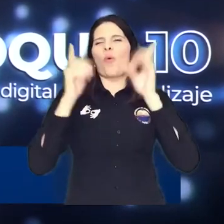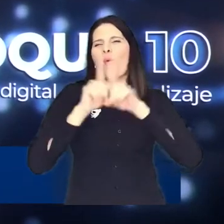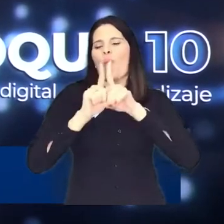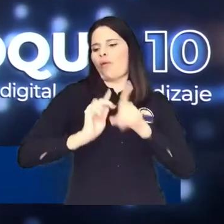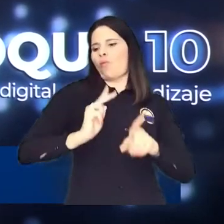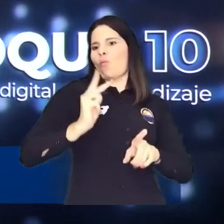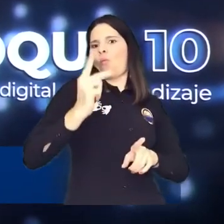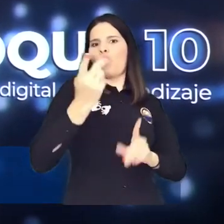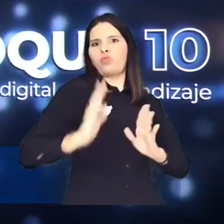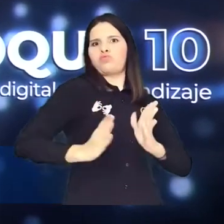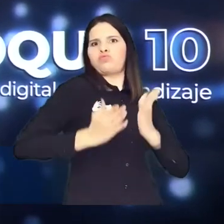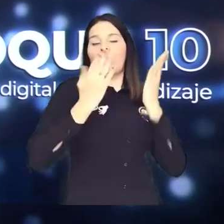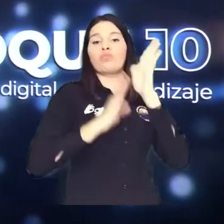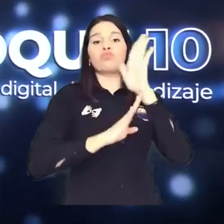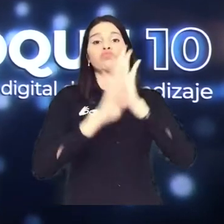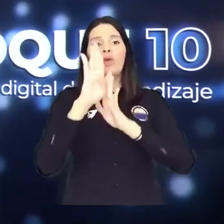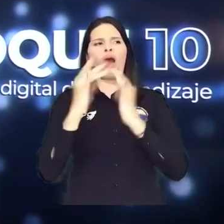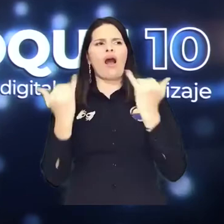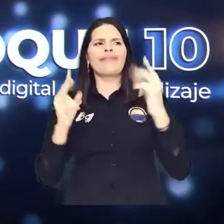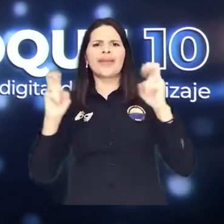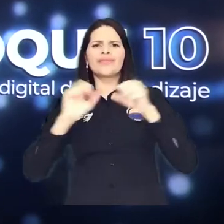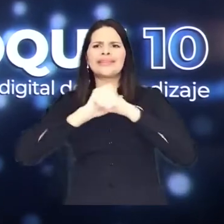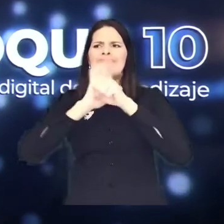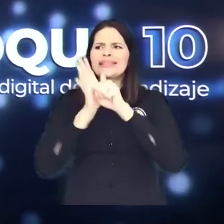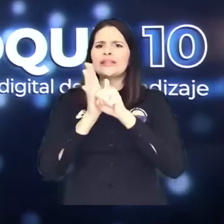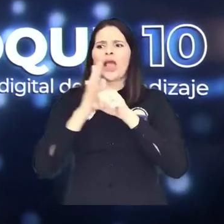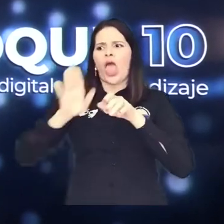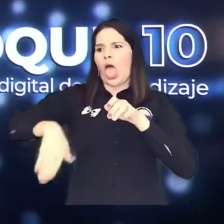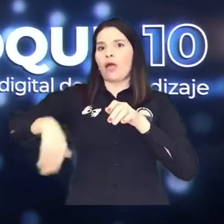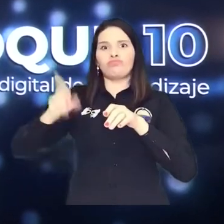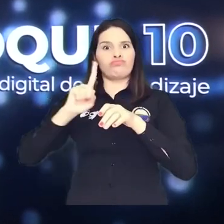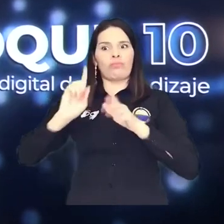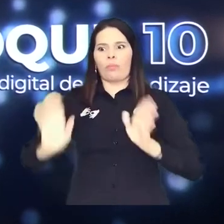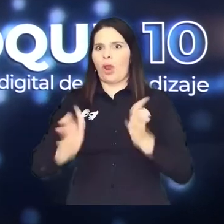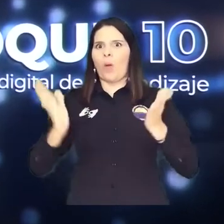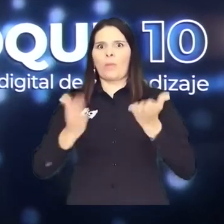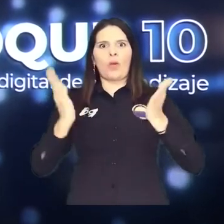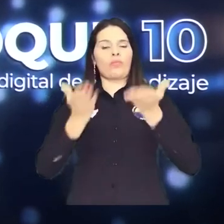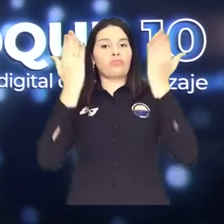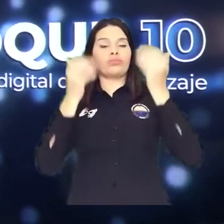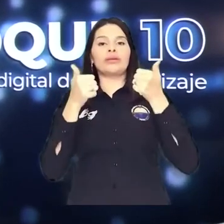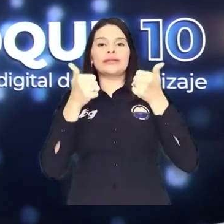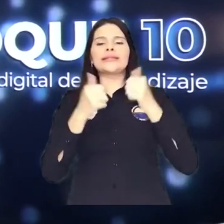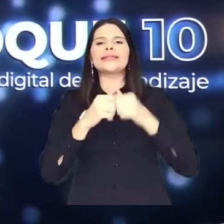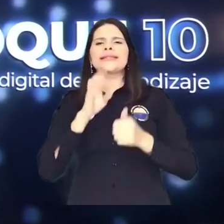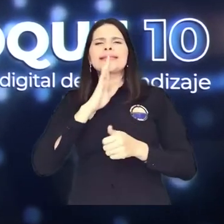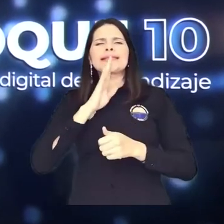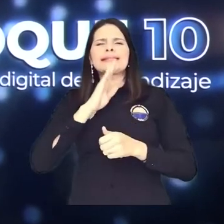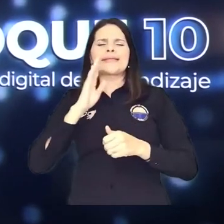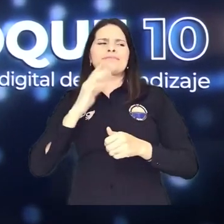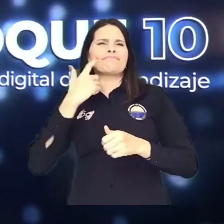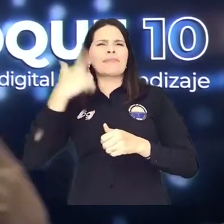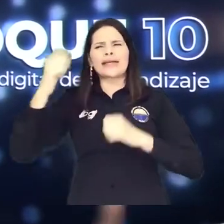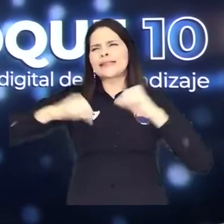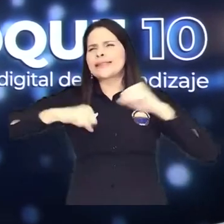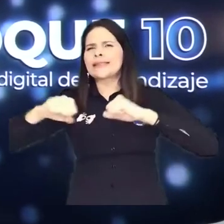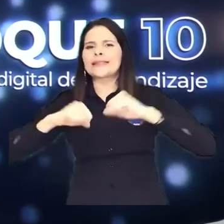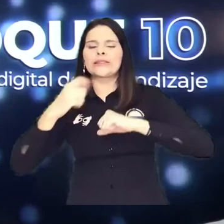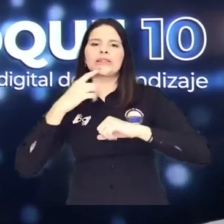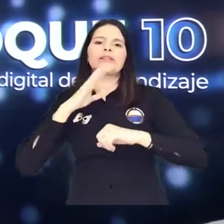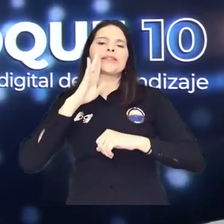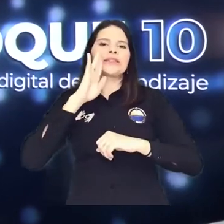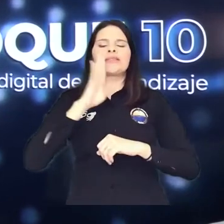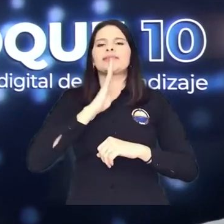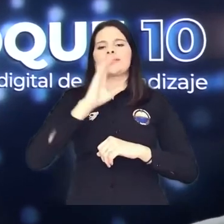fuerte en este último tiempo con el tema de la pandemia y el hecho de que el 7 que es quien lleva el atlas de este cambio